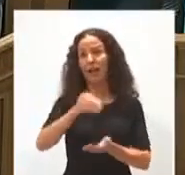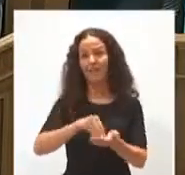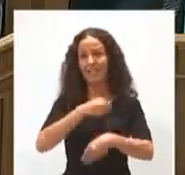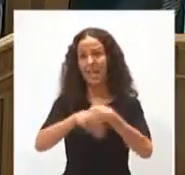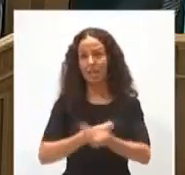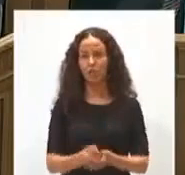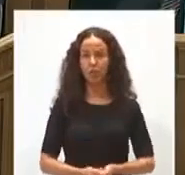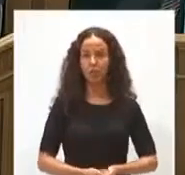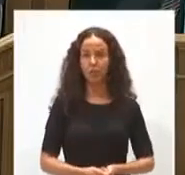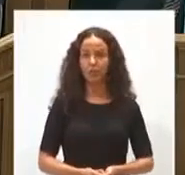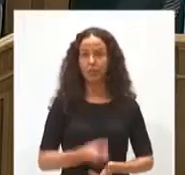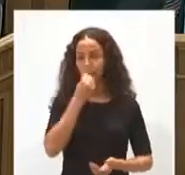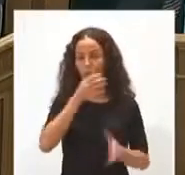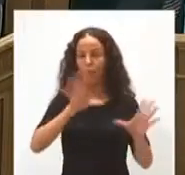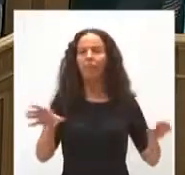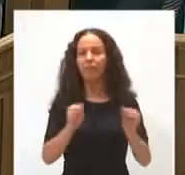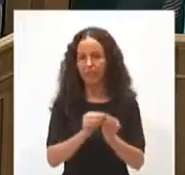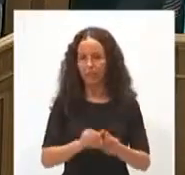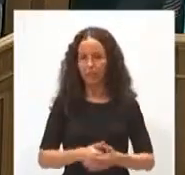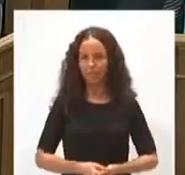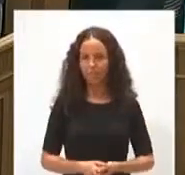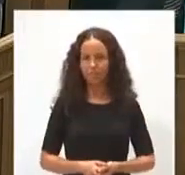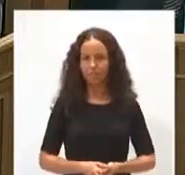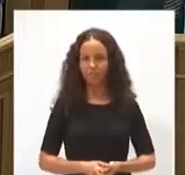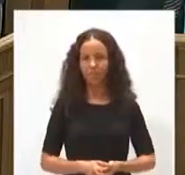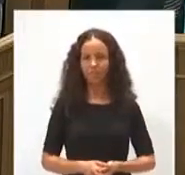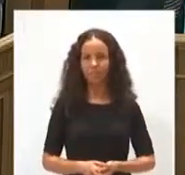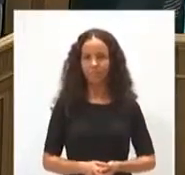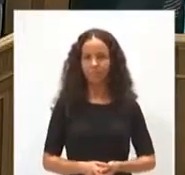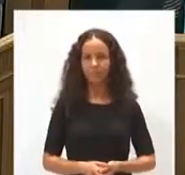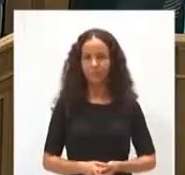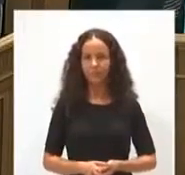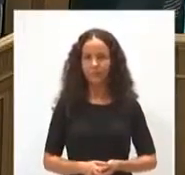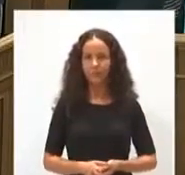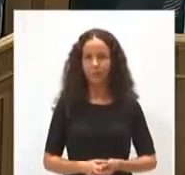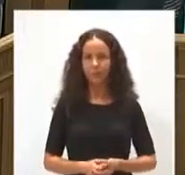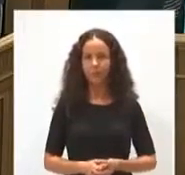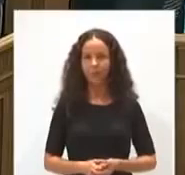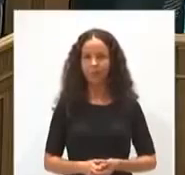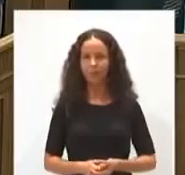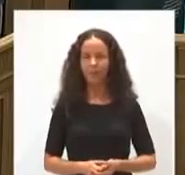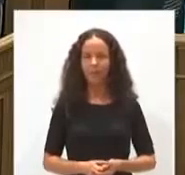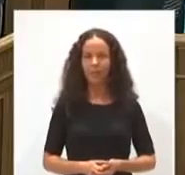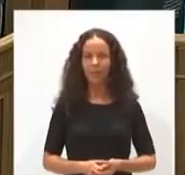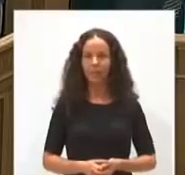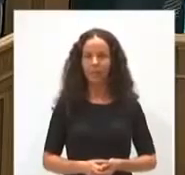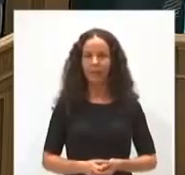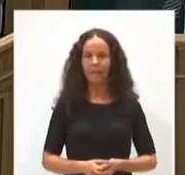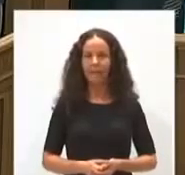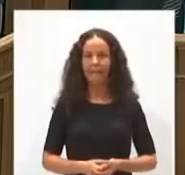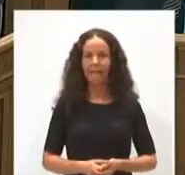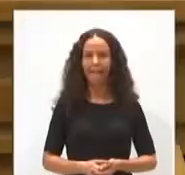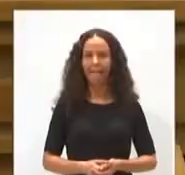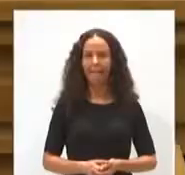bueno en definitiva el ejercicio el ejercicio el ejercicio es